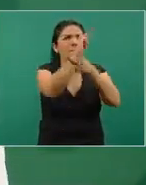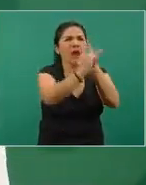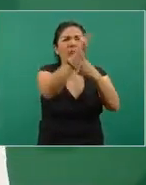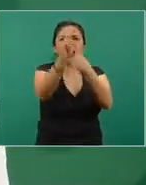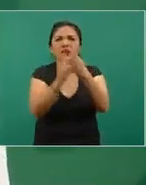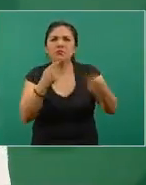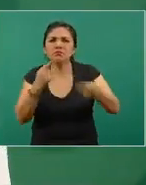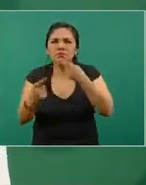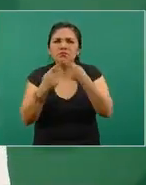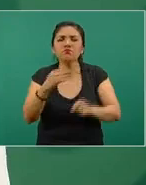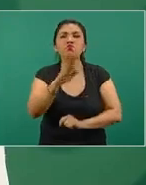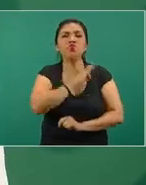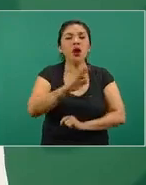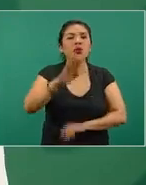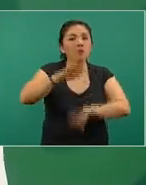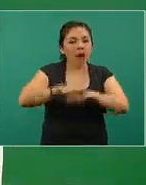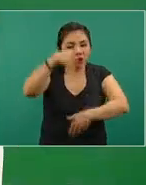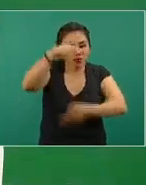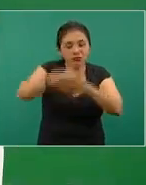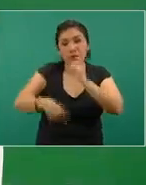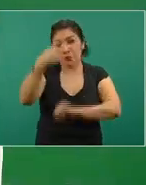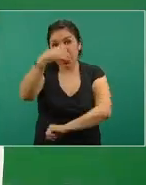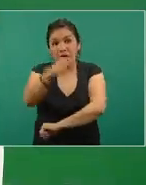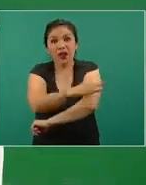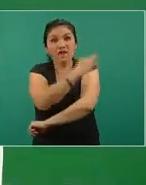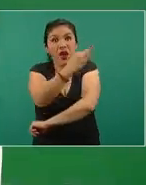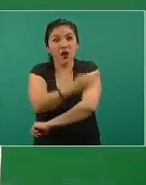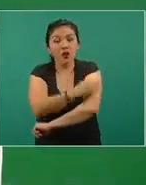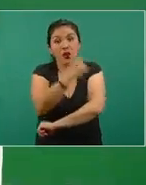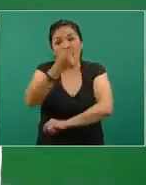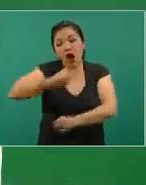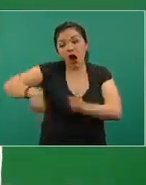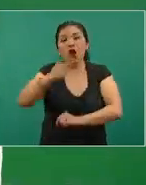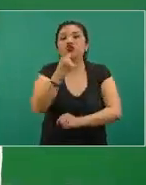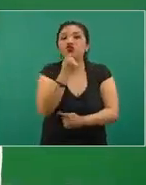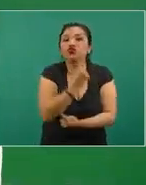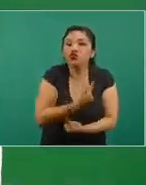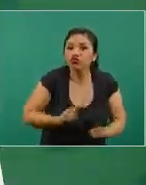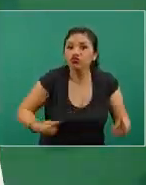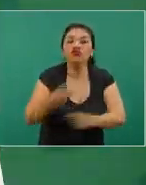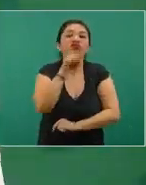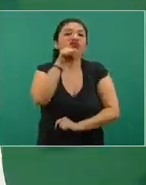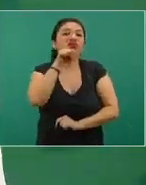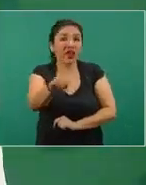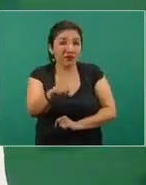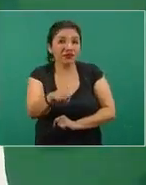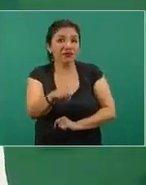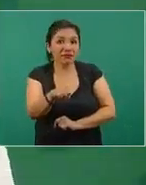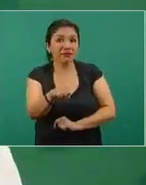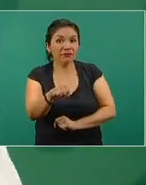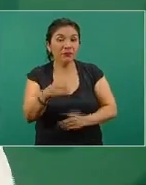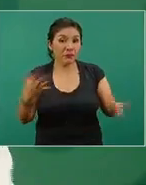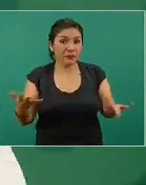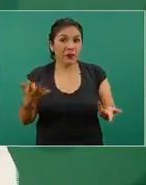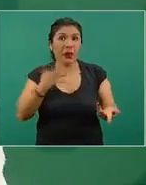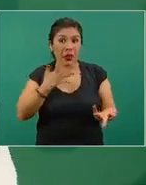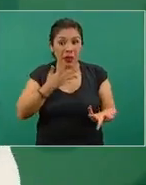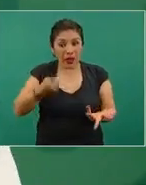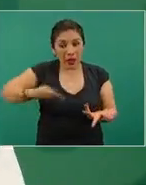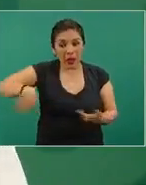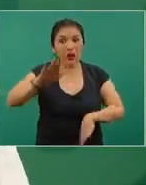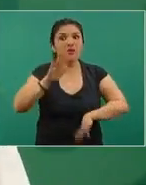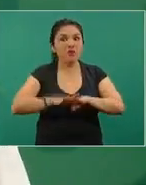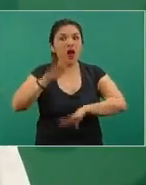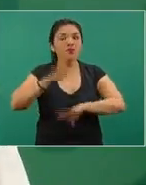se ampliara el interés en vacunar a niñas y niños que tienen una